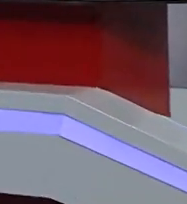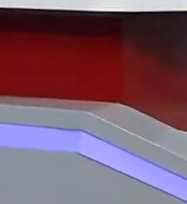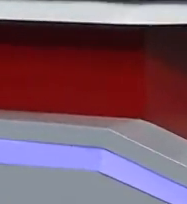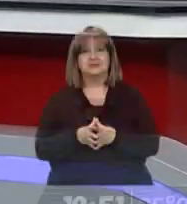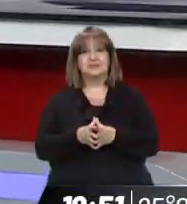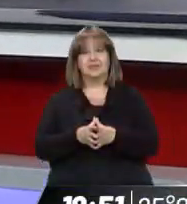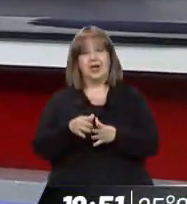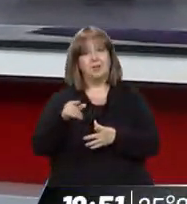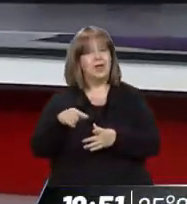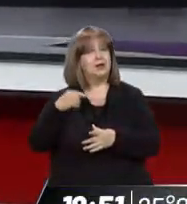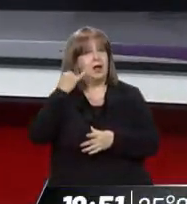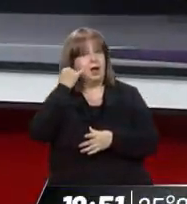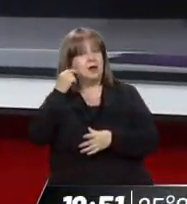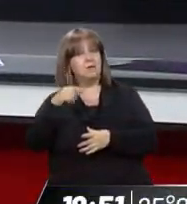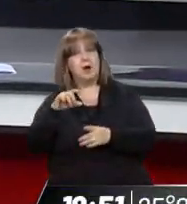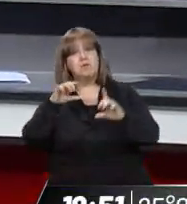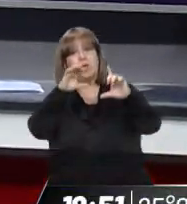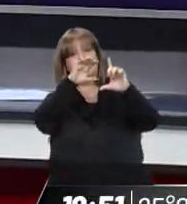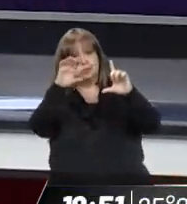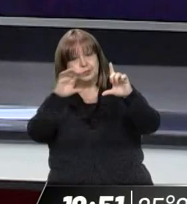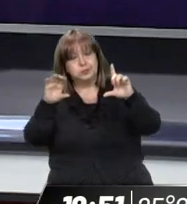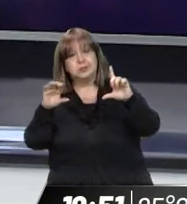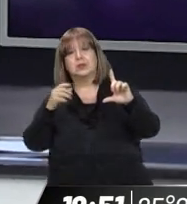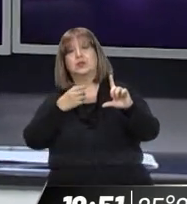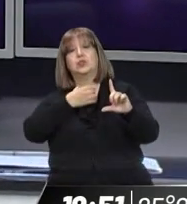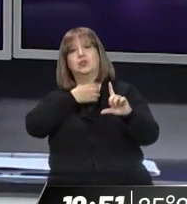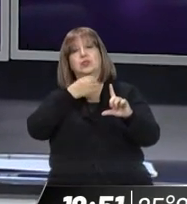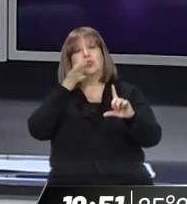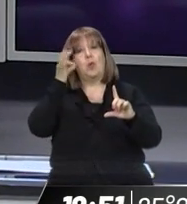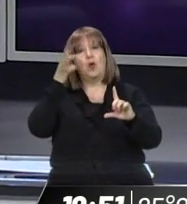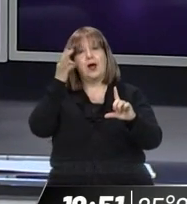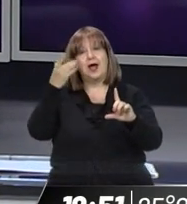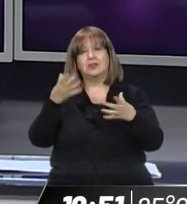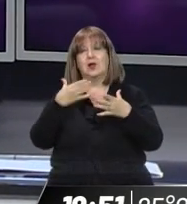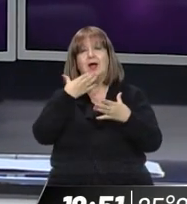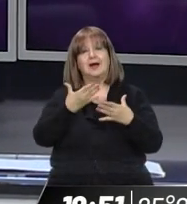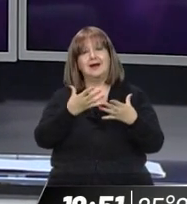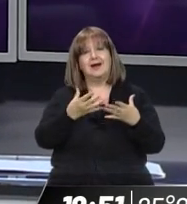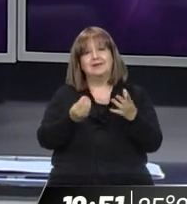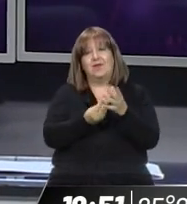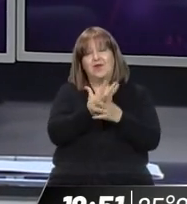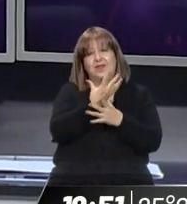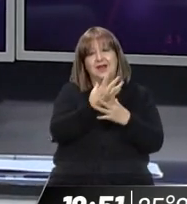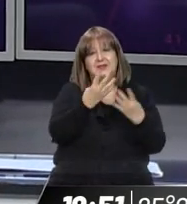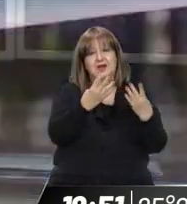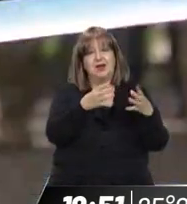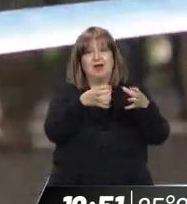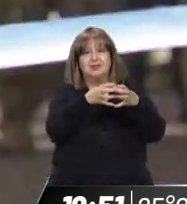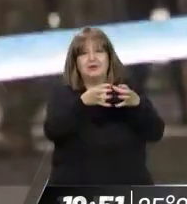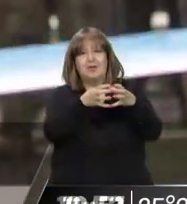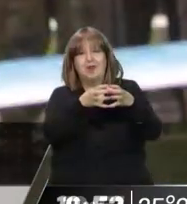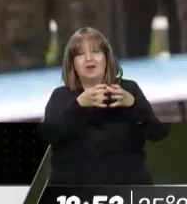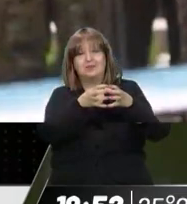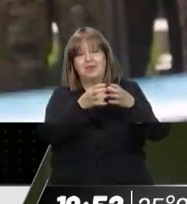Muy bien, vamos a ir a la inauguración de un Zoom en Tupungato, gracias a la colaboración con la Fundación Grupo América, la posibilidad de crear nuevos espacios,